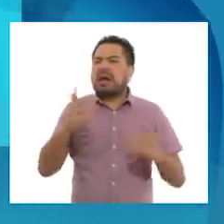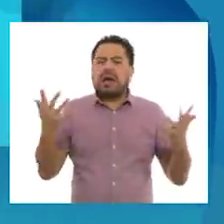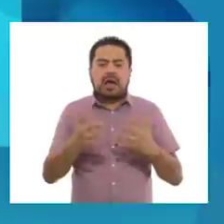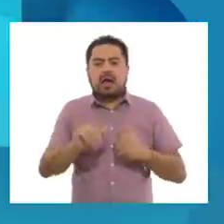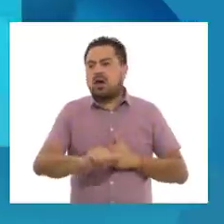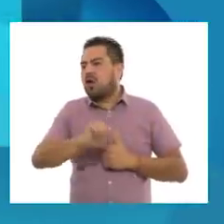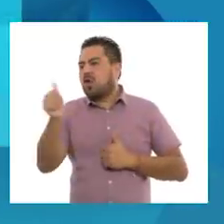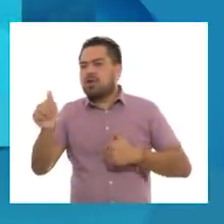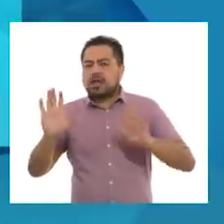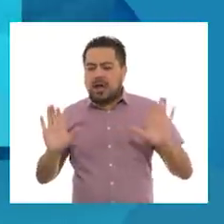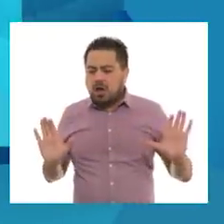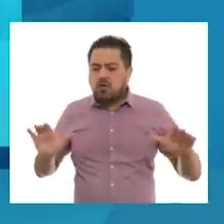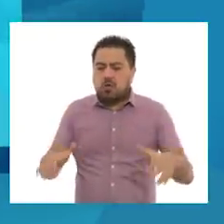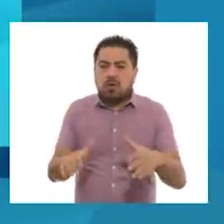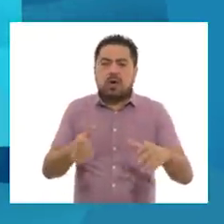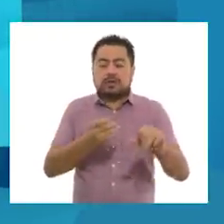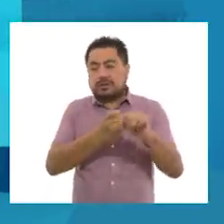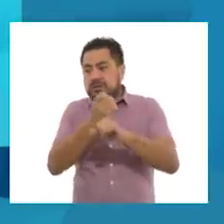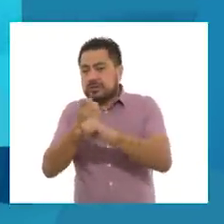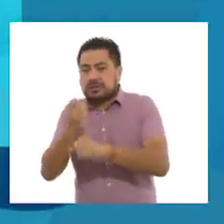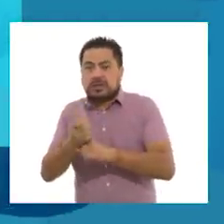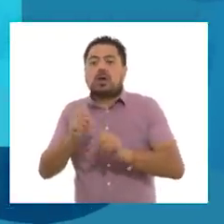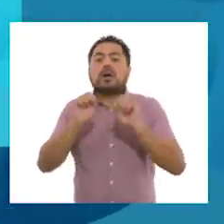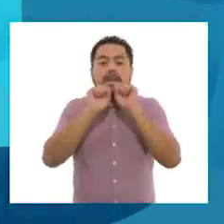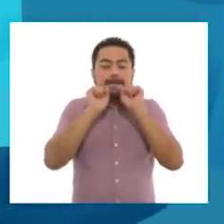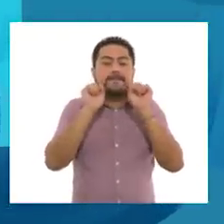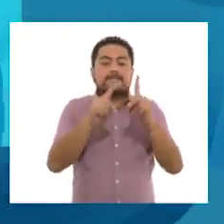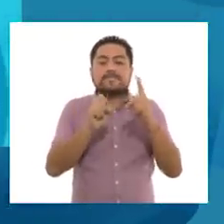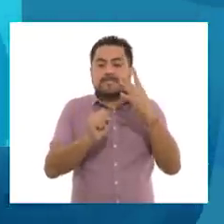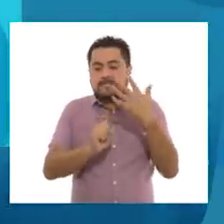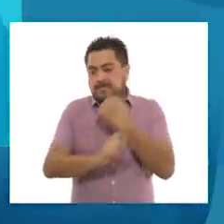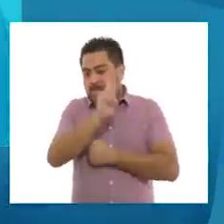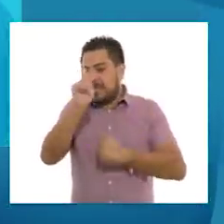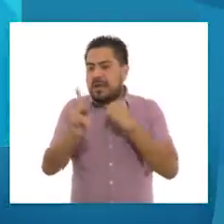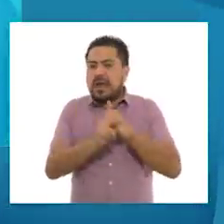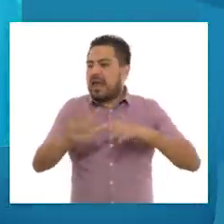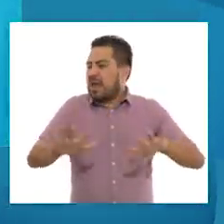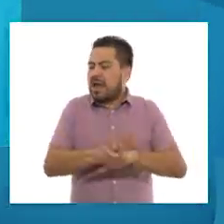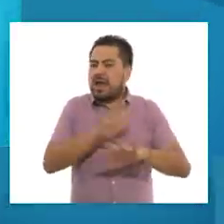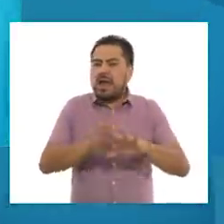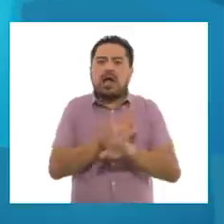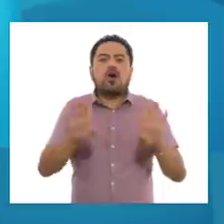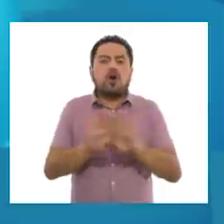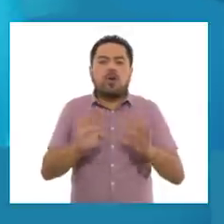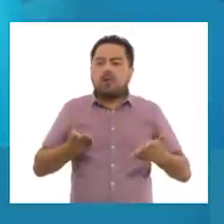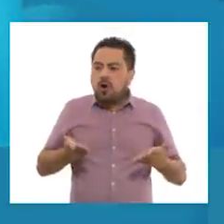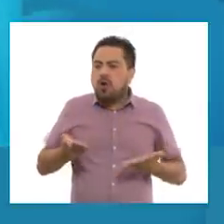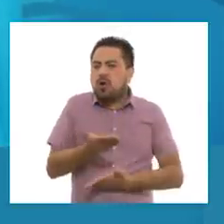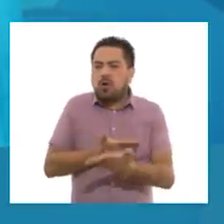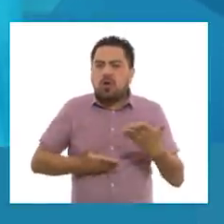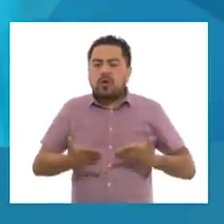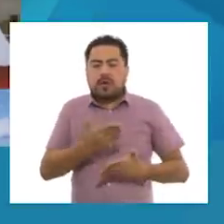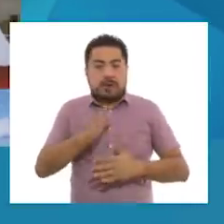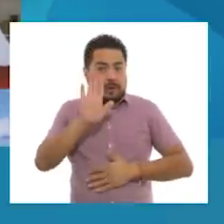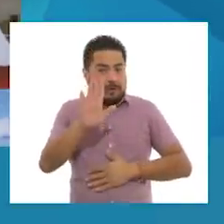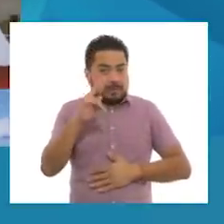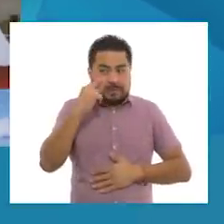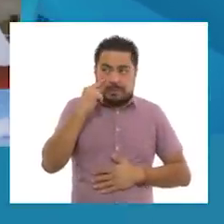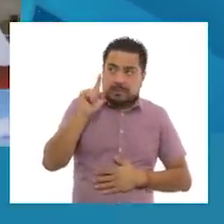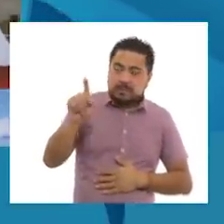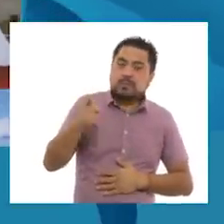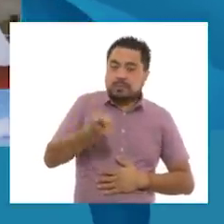otras comunidades, estados o incluso países para cambiar la forma en la que convivimos? Miren,